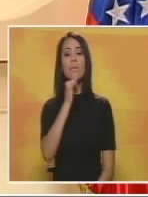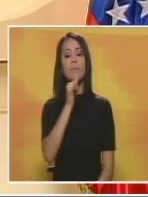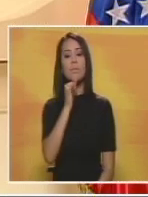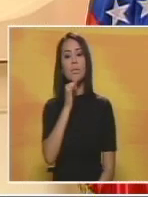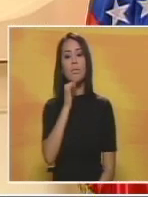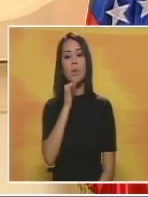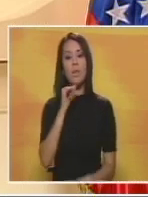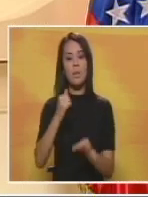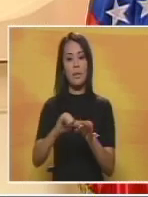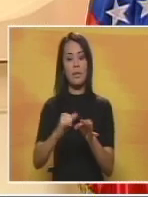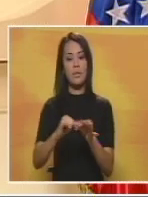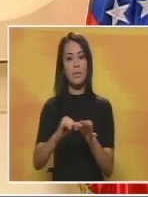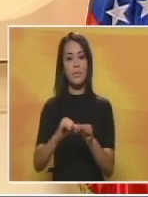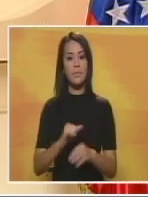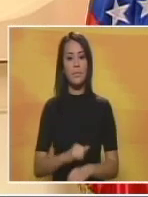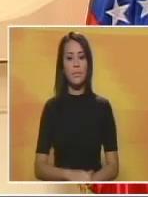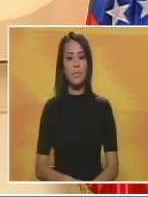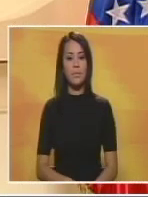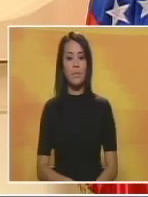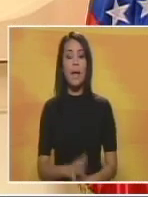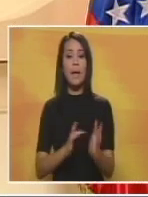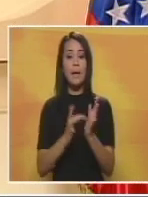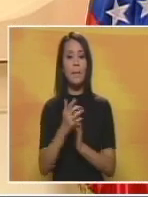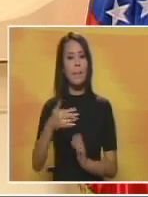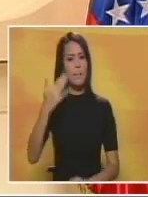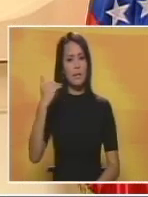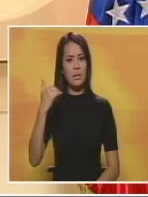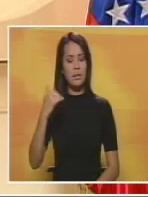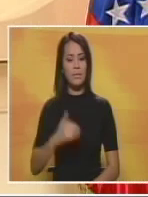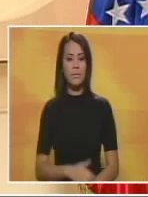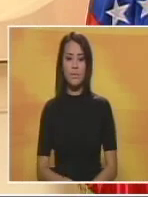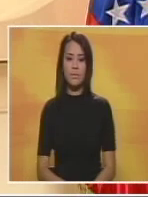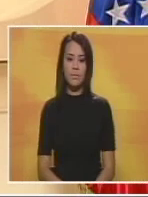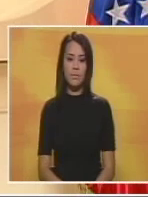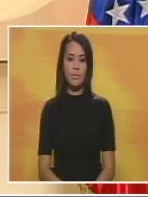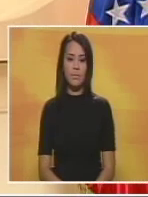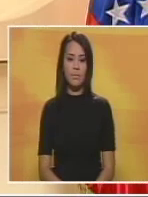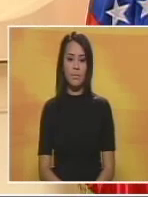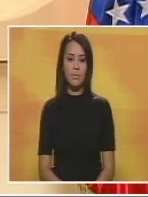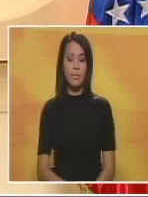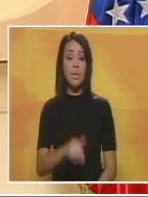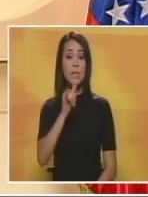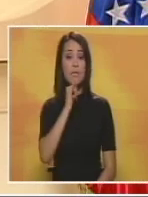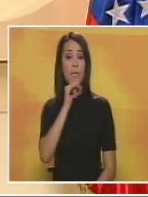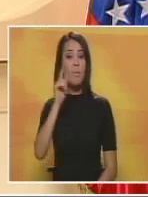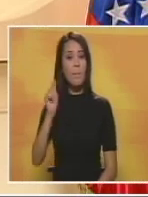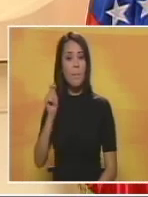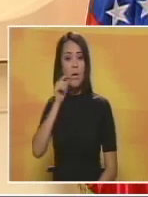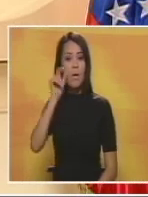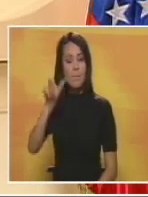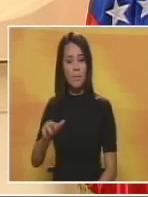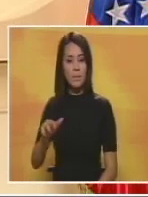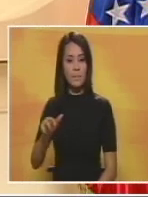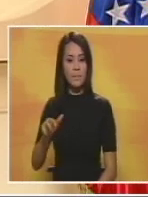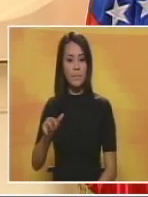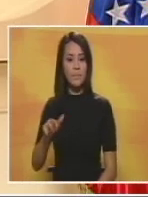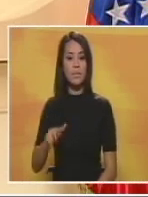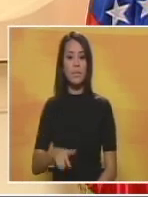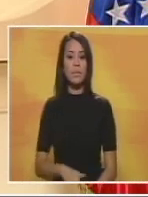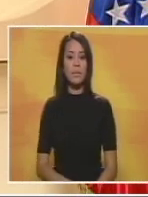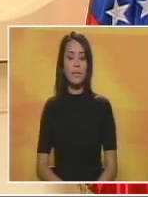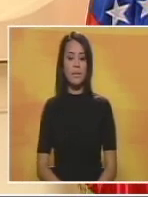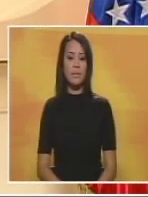la criptomoneda realizado en abril pasado. Señaló el parlamentario también que para determinar